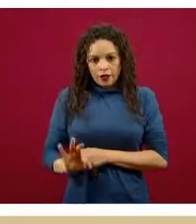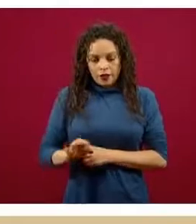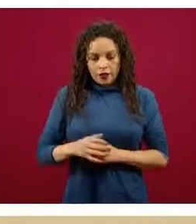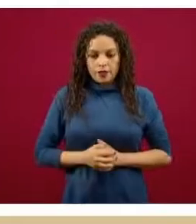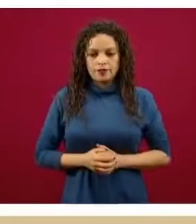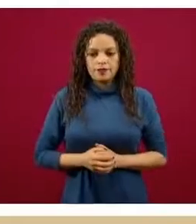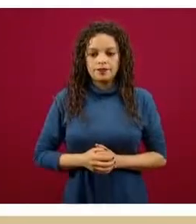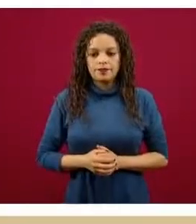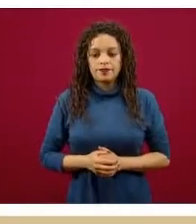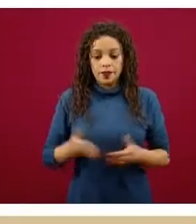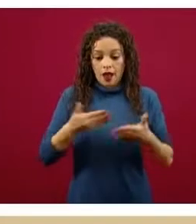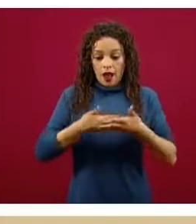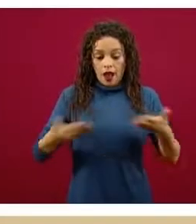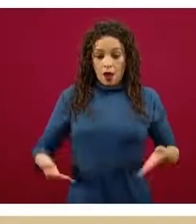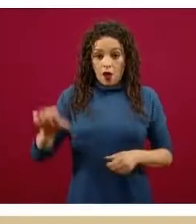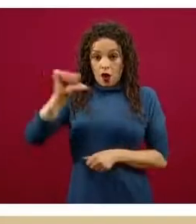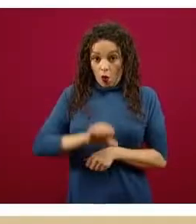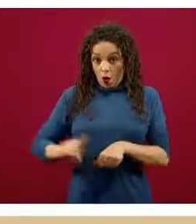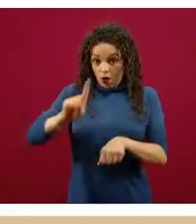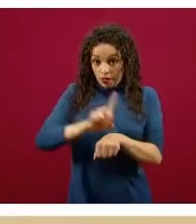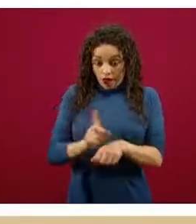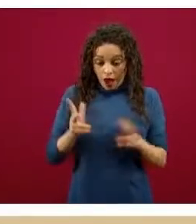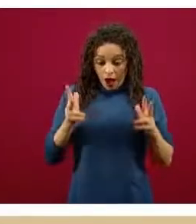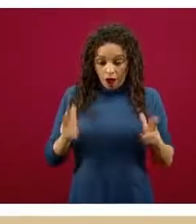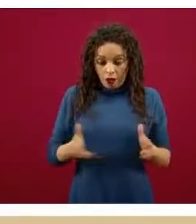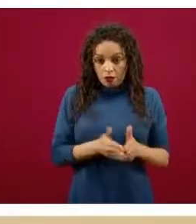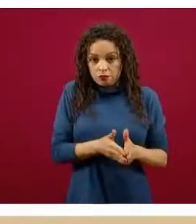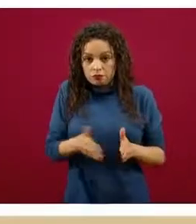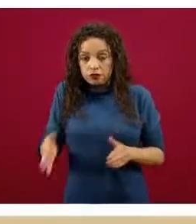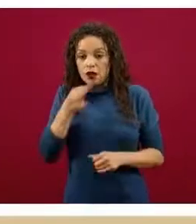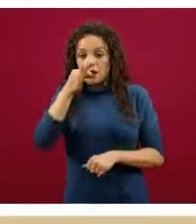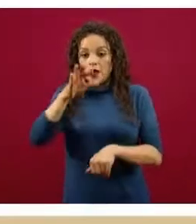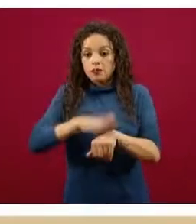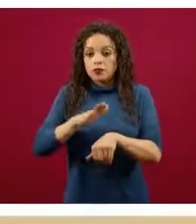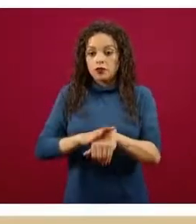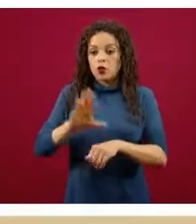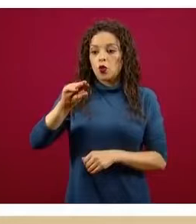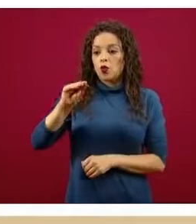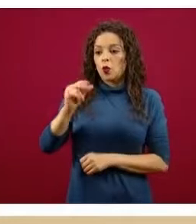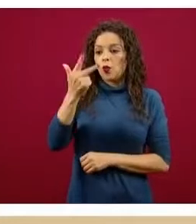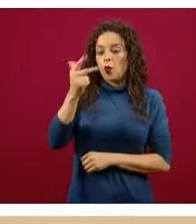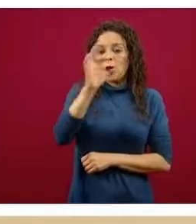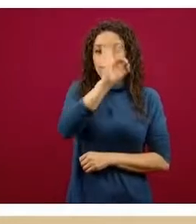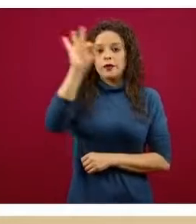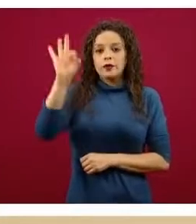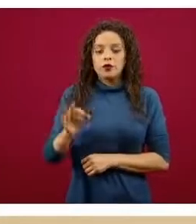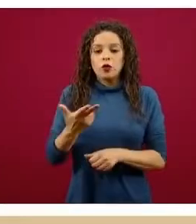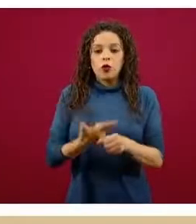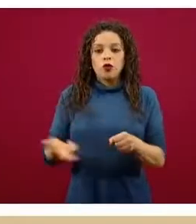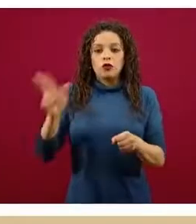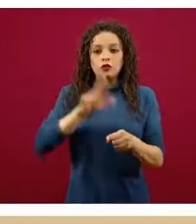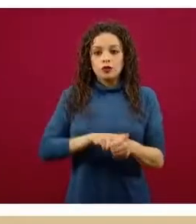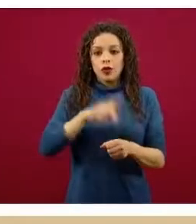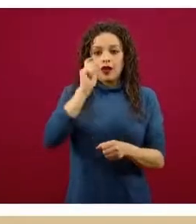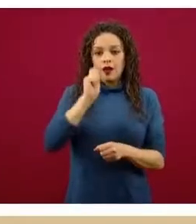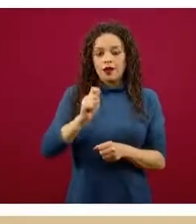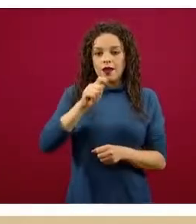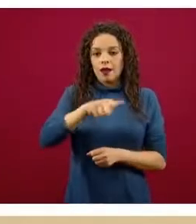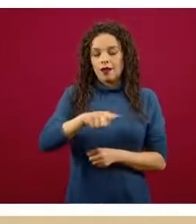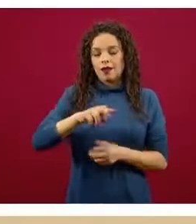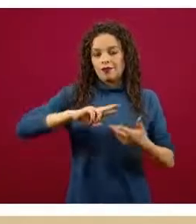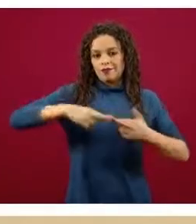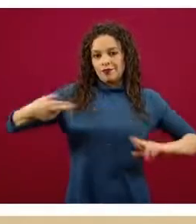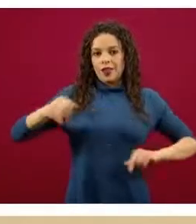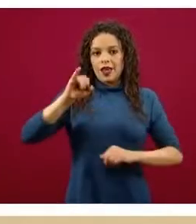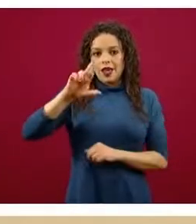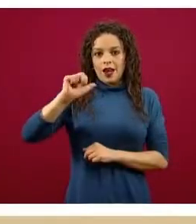para el corte de este día, notificaron el 98% de los hospitales de la red IRAG, que